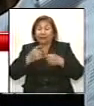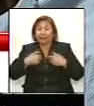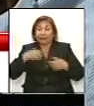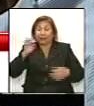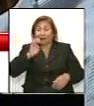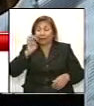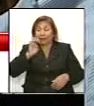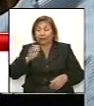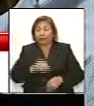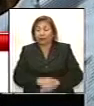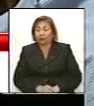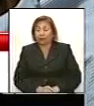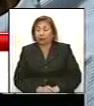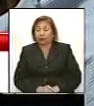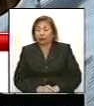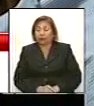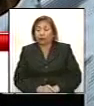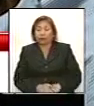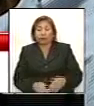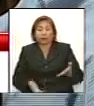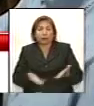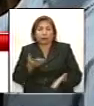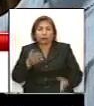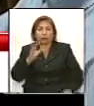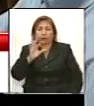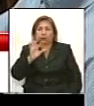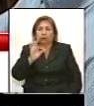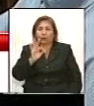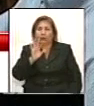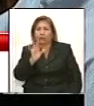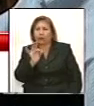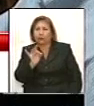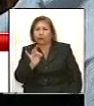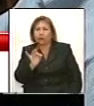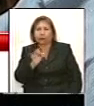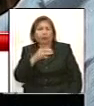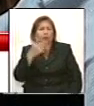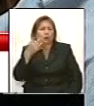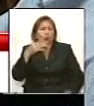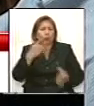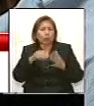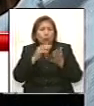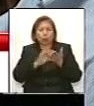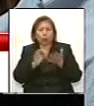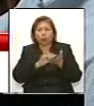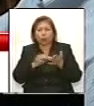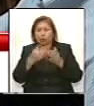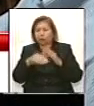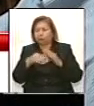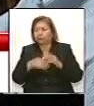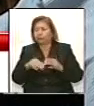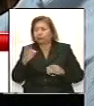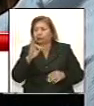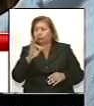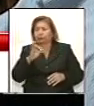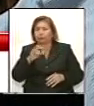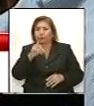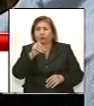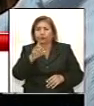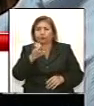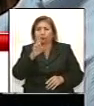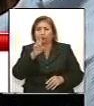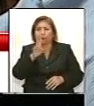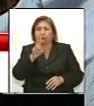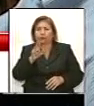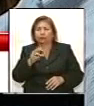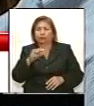enero un aproximado de 97 registros, ¿no?, que han ingresado. En febrero 102